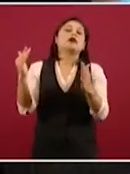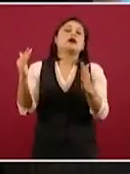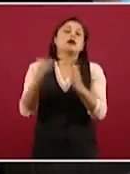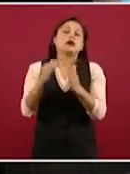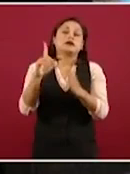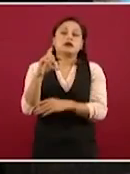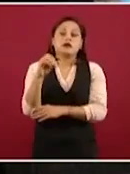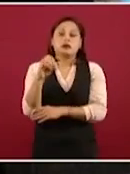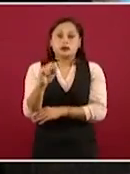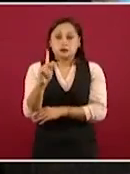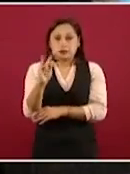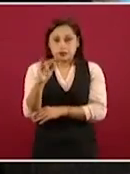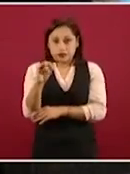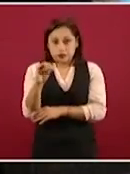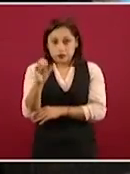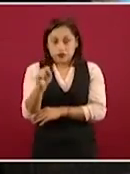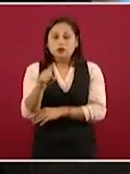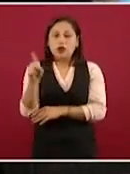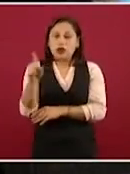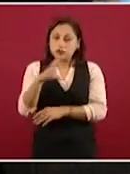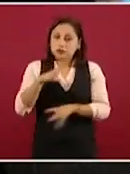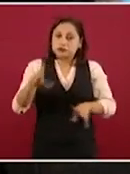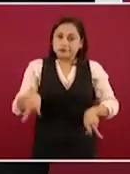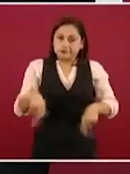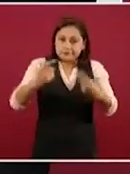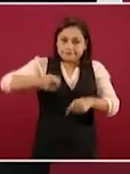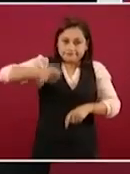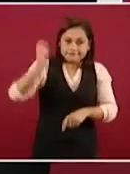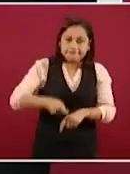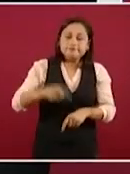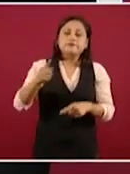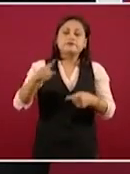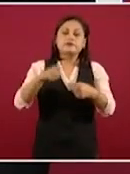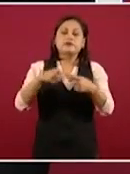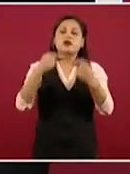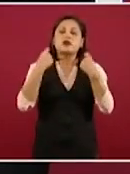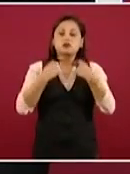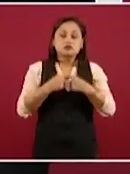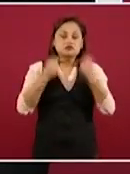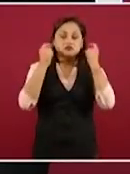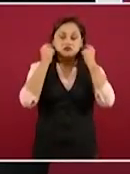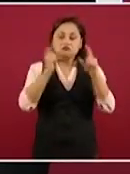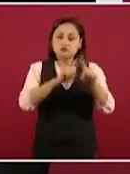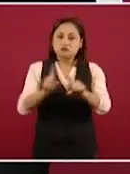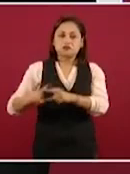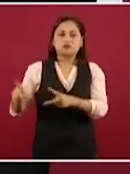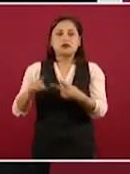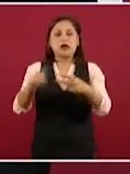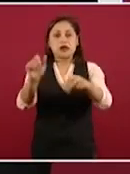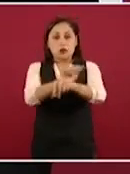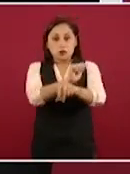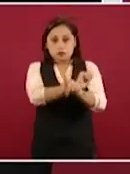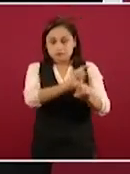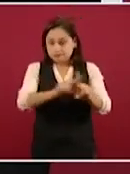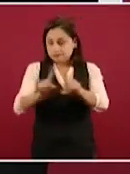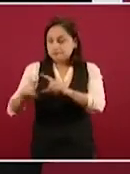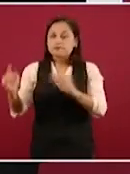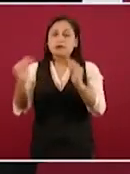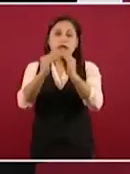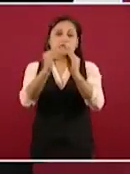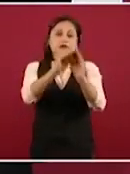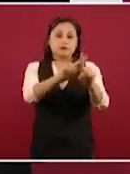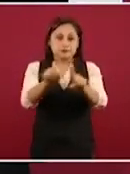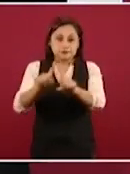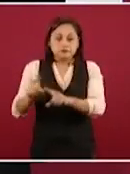joyas, vehículos, residencias, entre otros bienes. Estos últimos próximamente los daremos